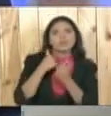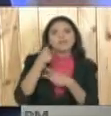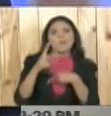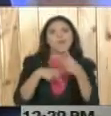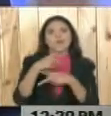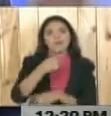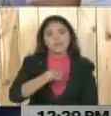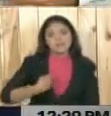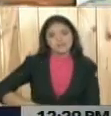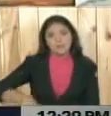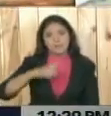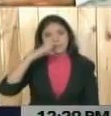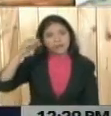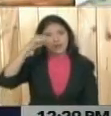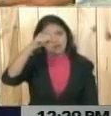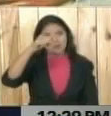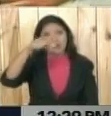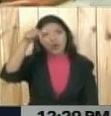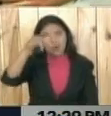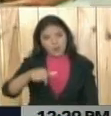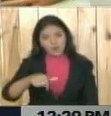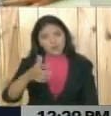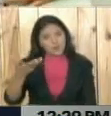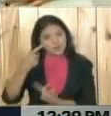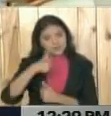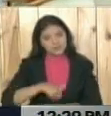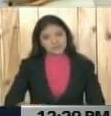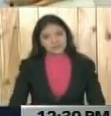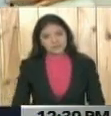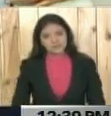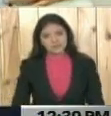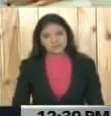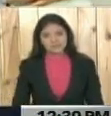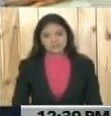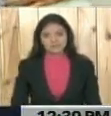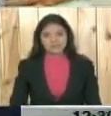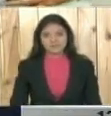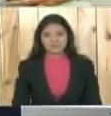del presidente Nicolás Maduro el día de hoy. Michelle, te escuchamos.